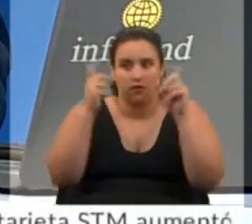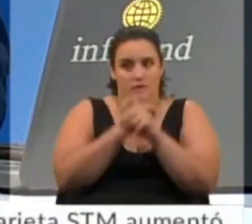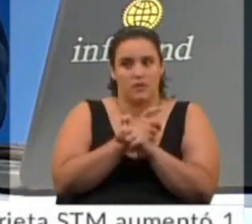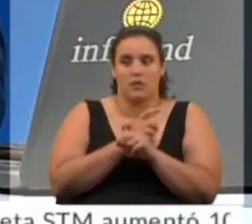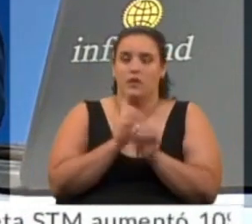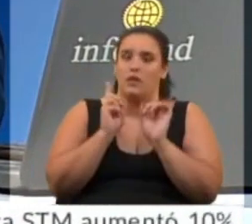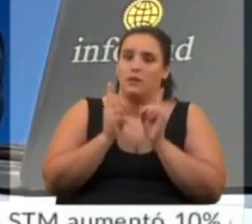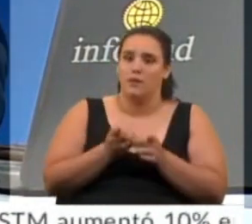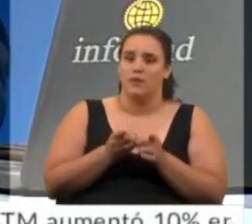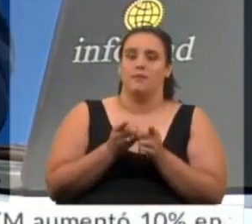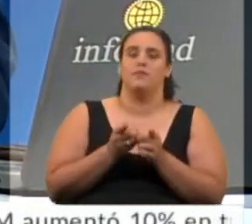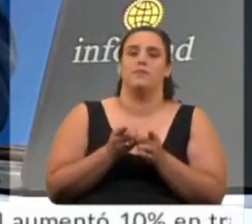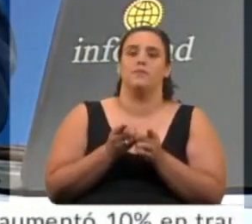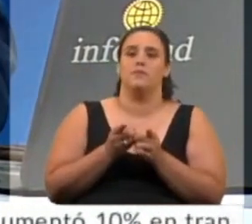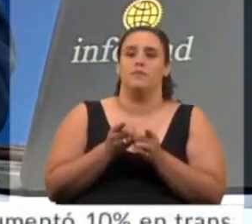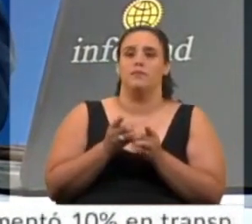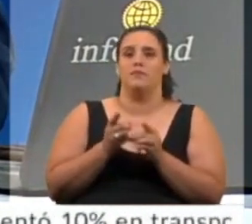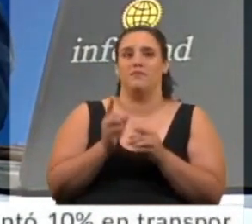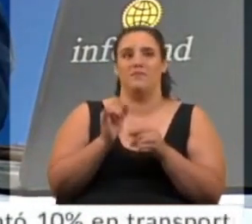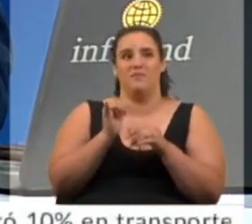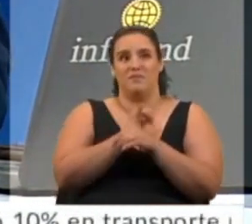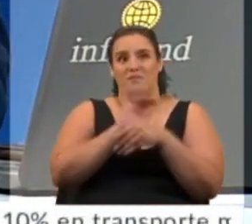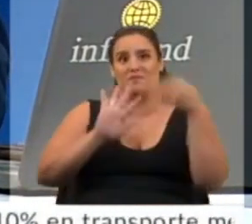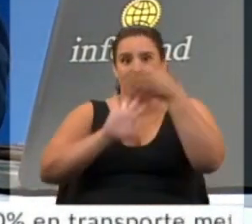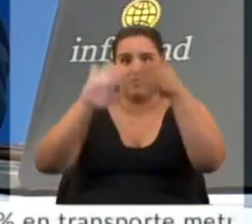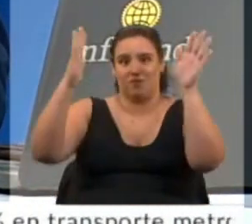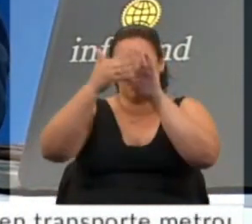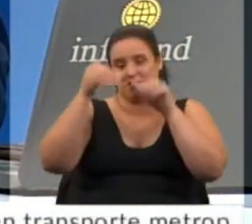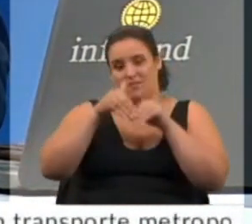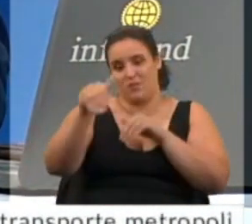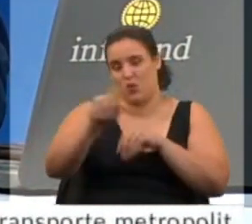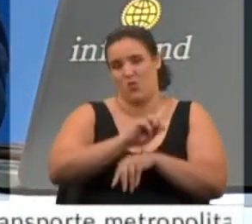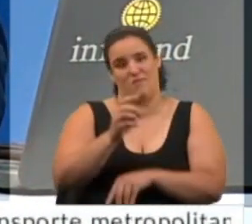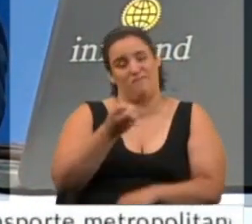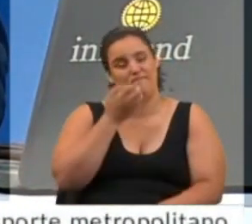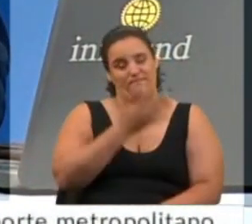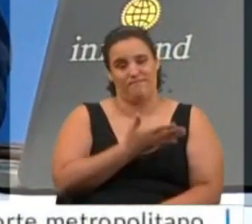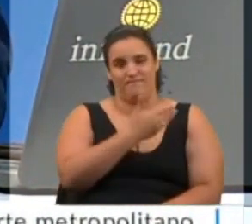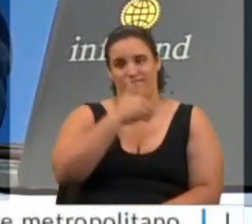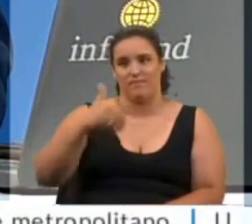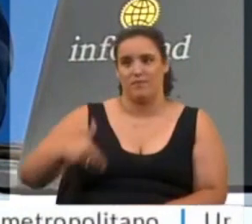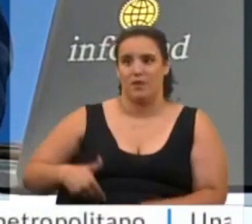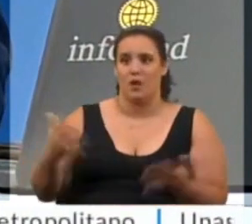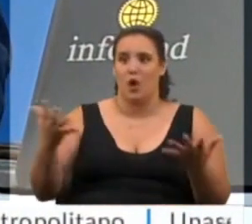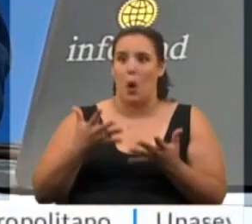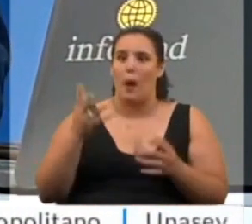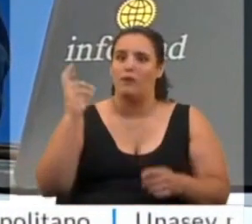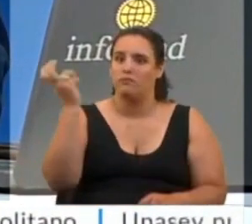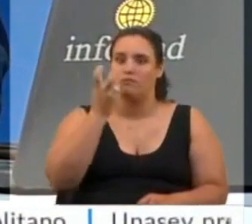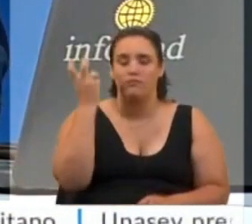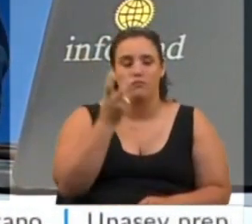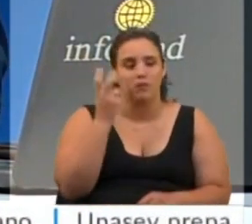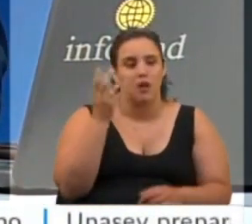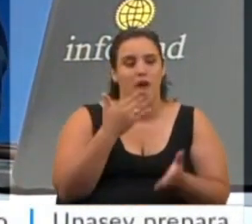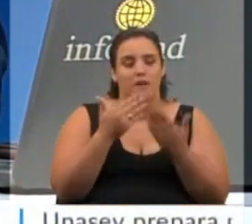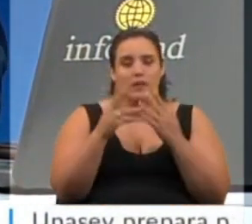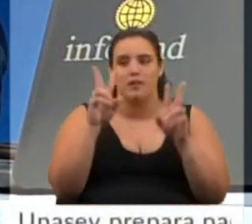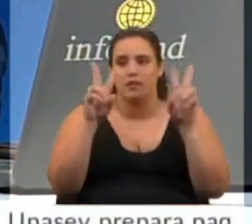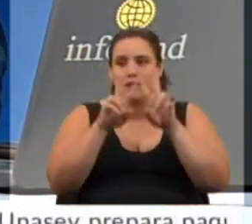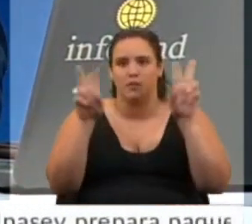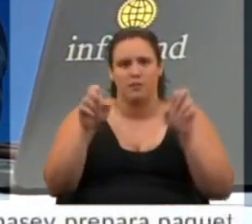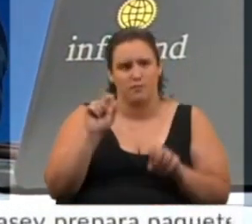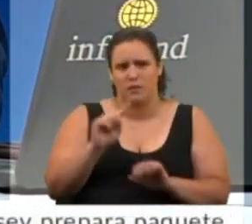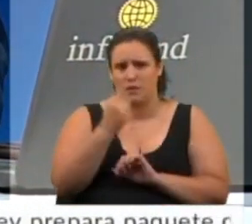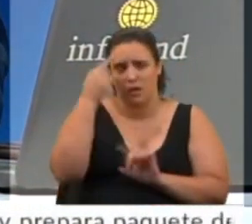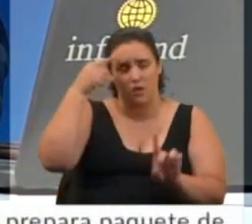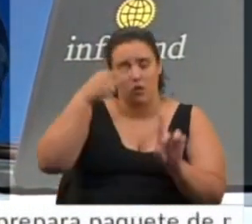los pronósticos meteorológicos no son los mejores. El gobierno está tratando el tema con prioridad y por